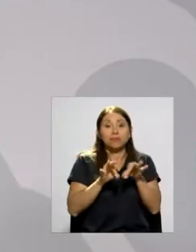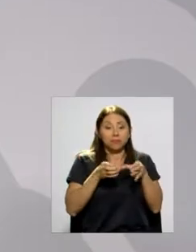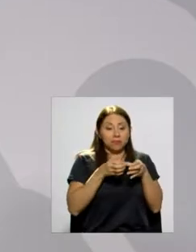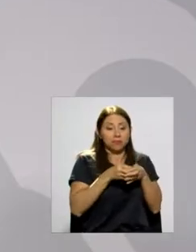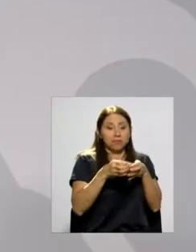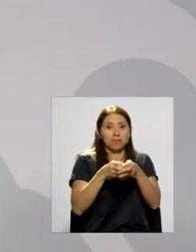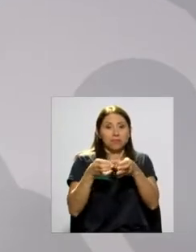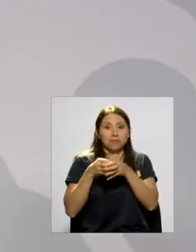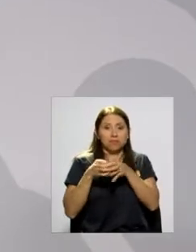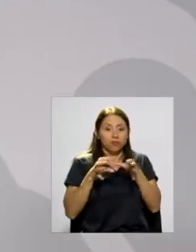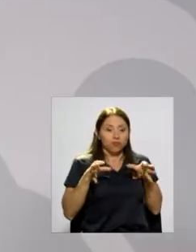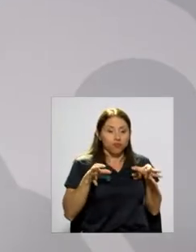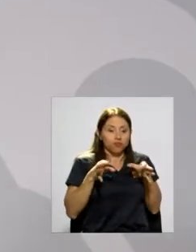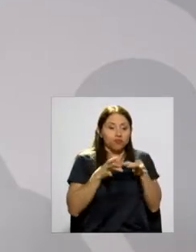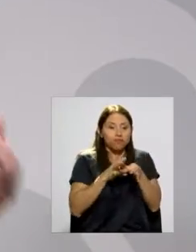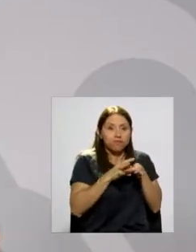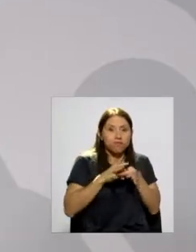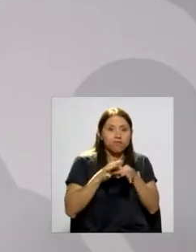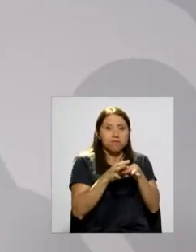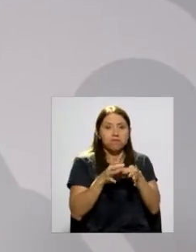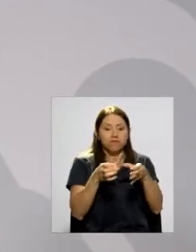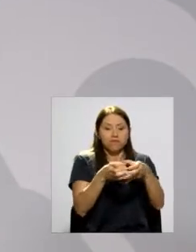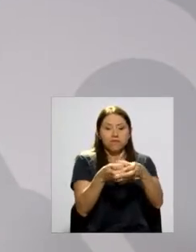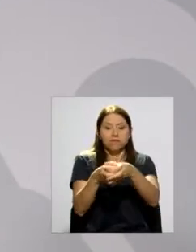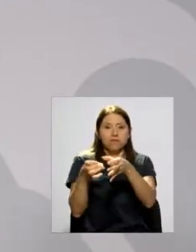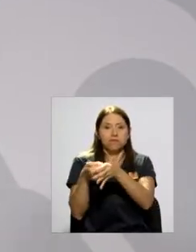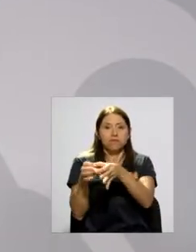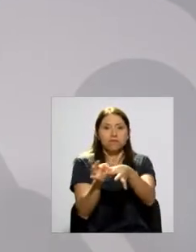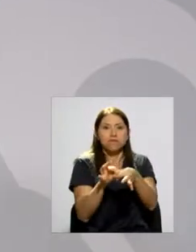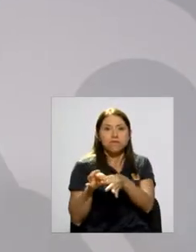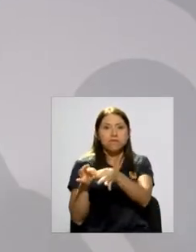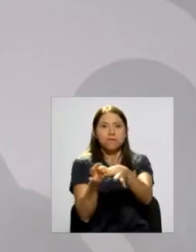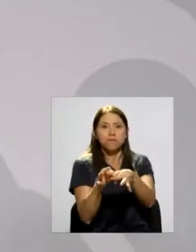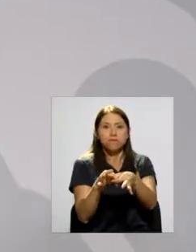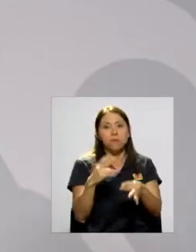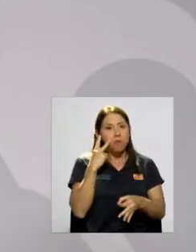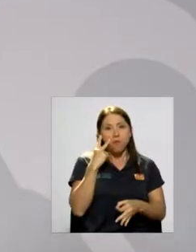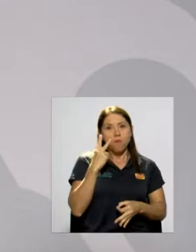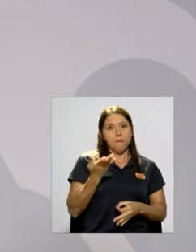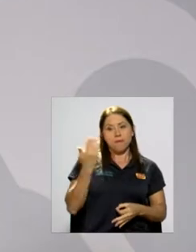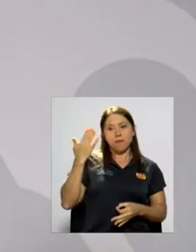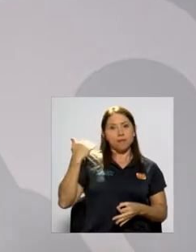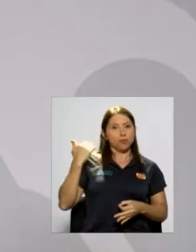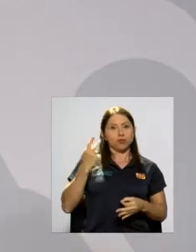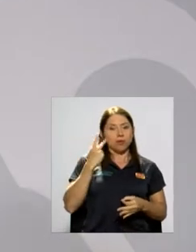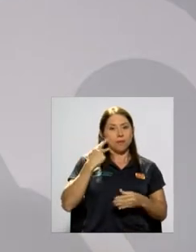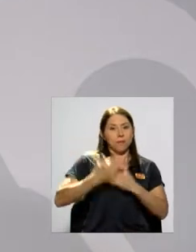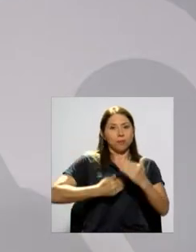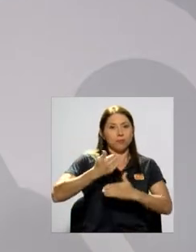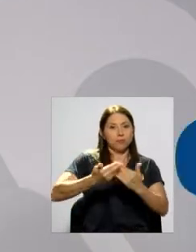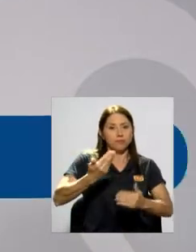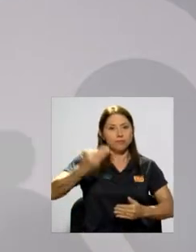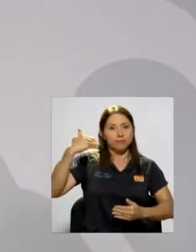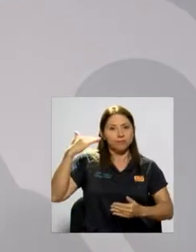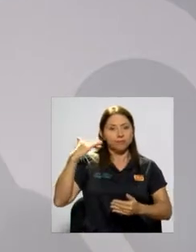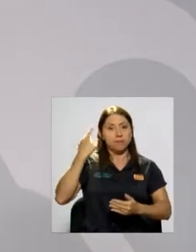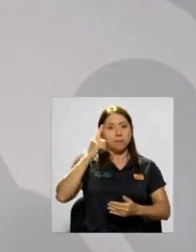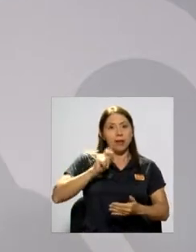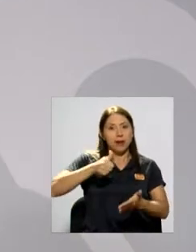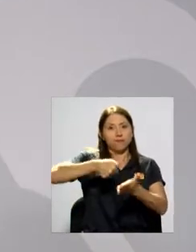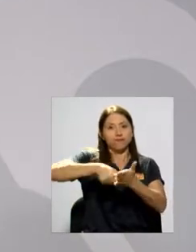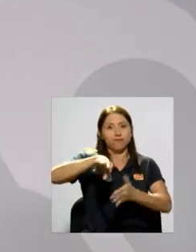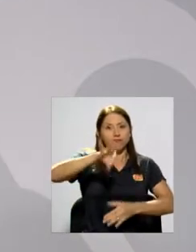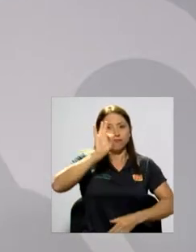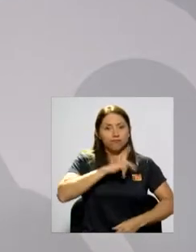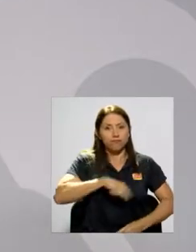segunda ronda, que no lo vimos en procesos anteriores, ¿verdad? En los procesos de elección presidencial. ¿De